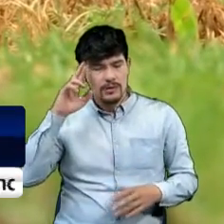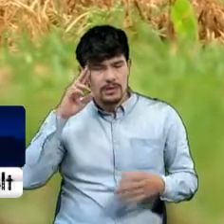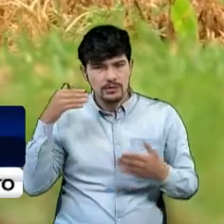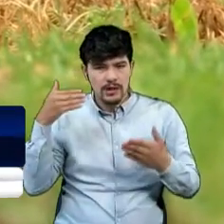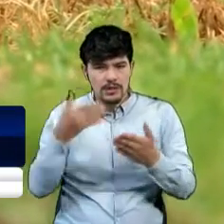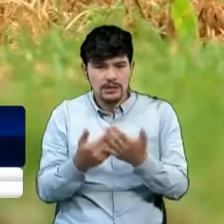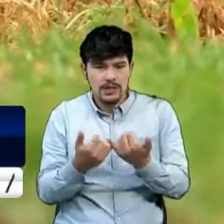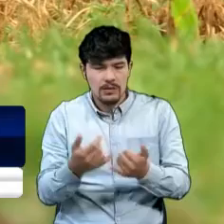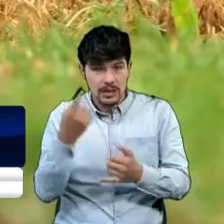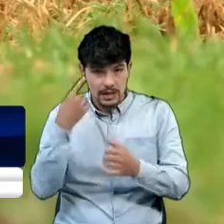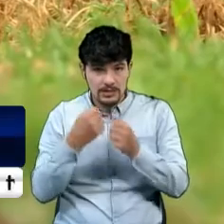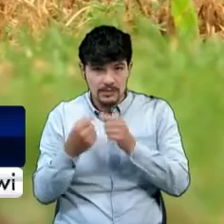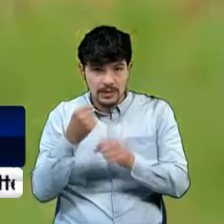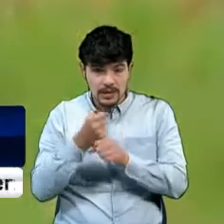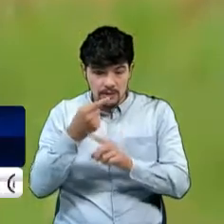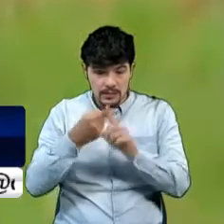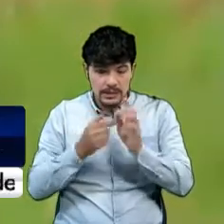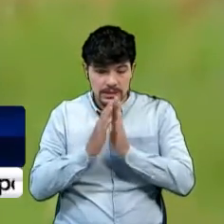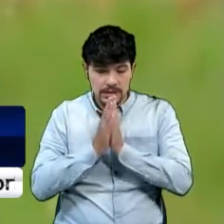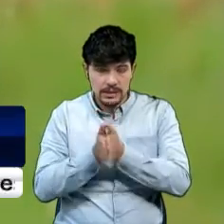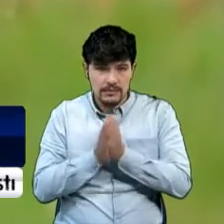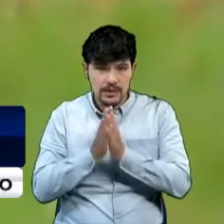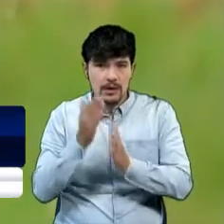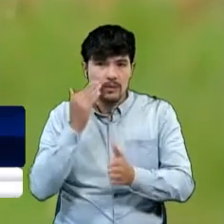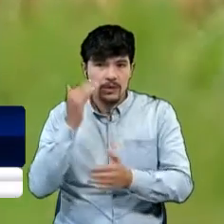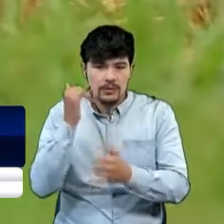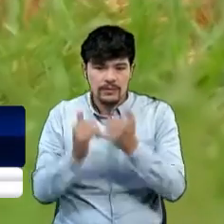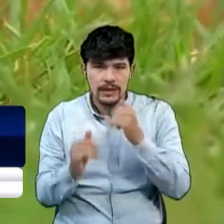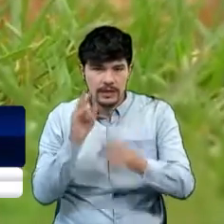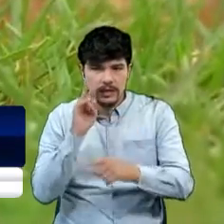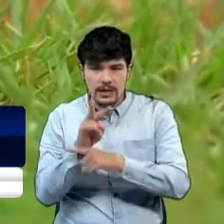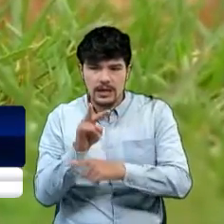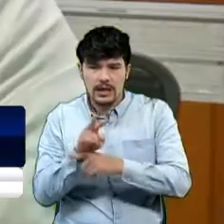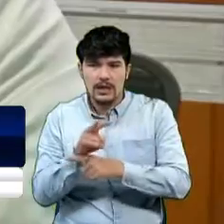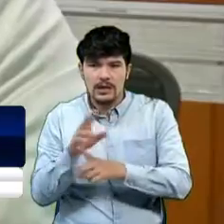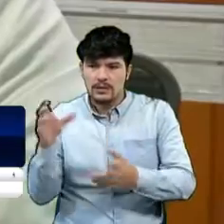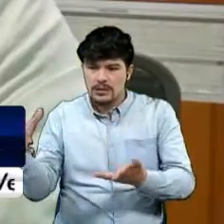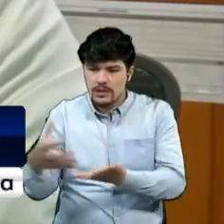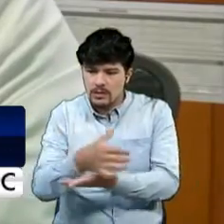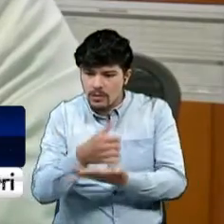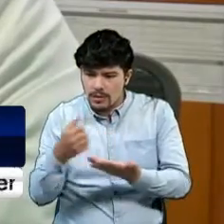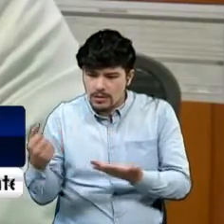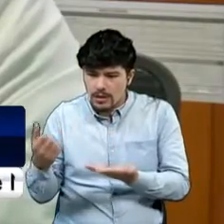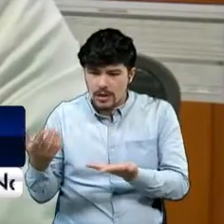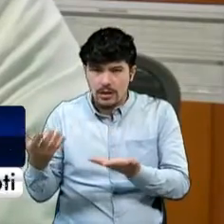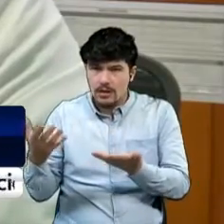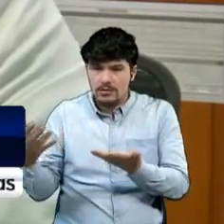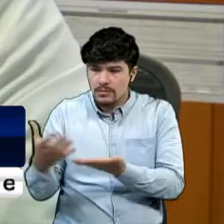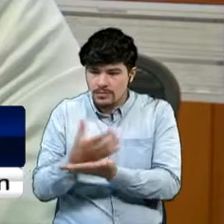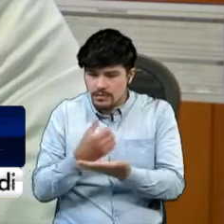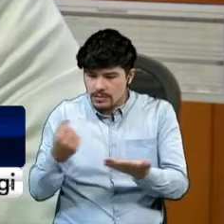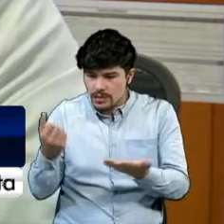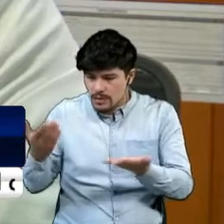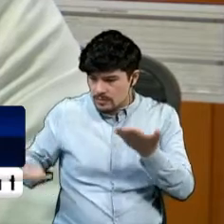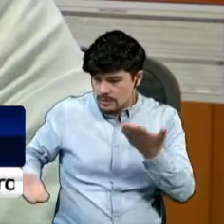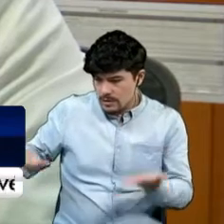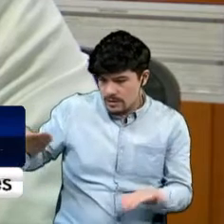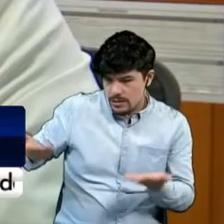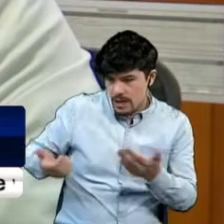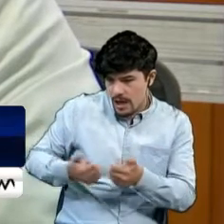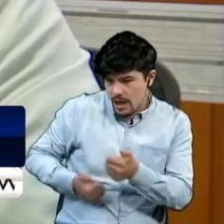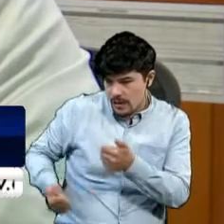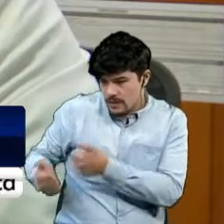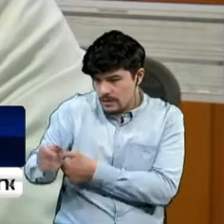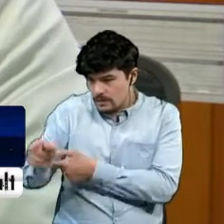diciembre del año anterior cuando se cerró esta auditoría no se encontraba justificación en lo referente al avance de este